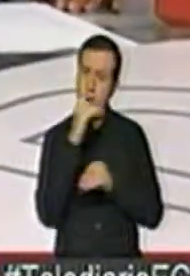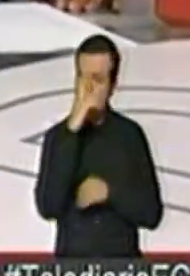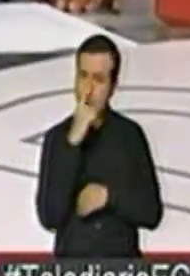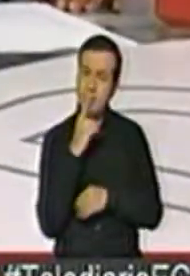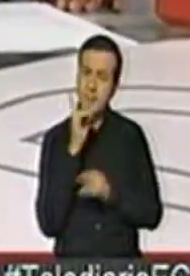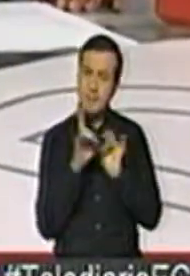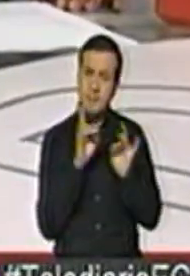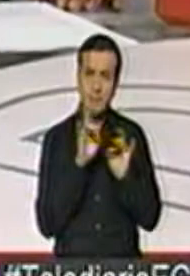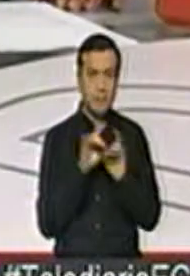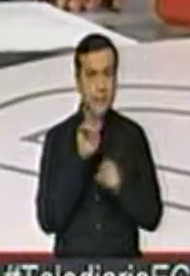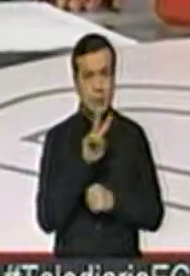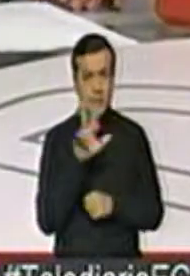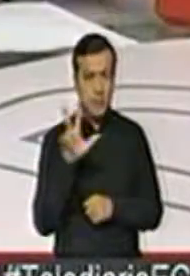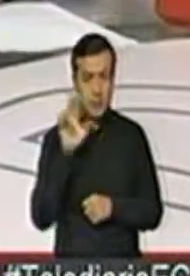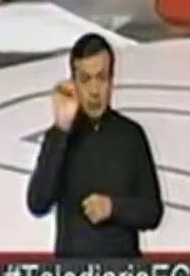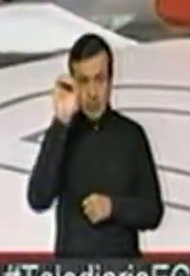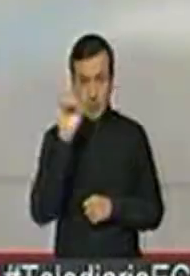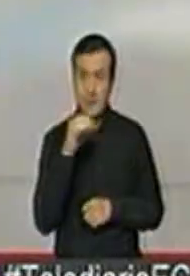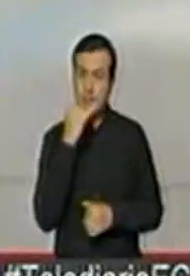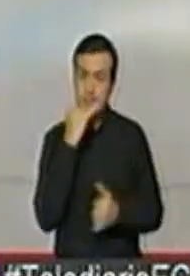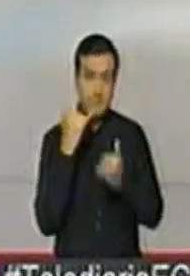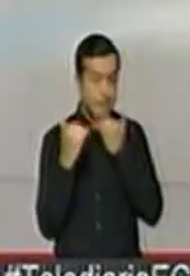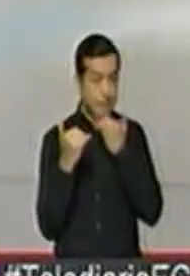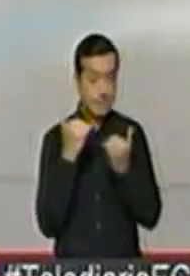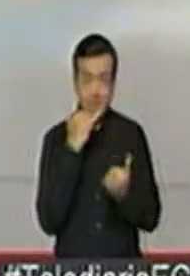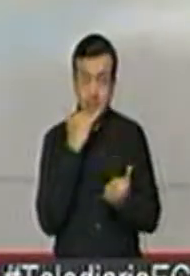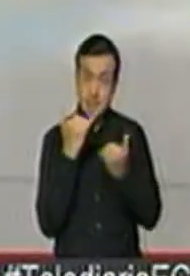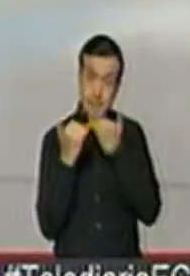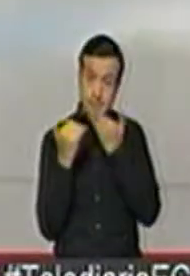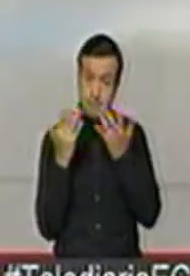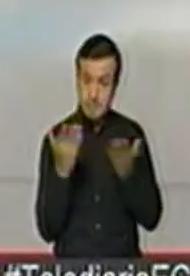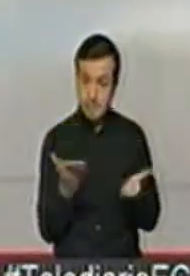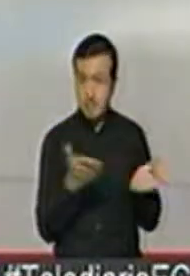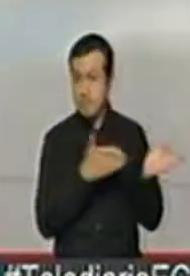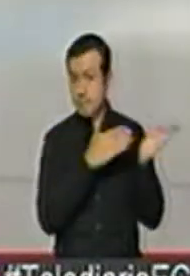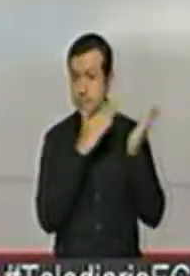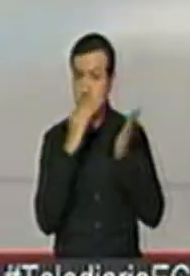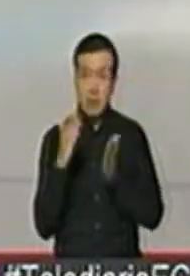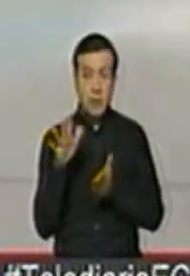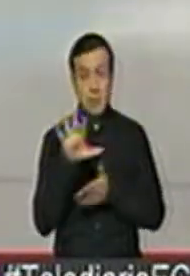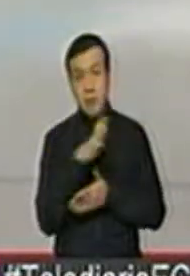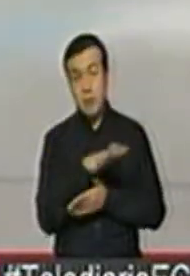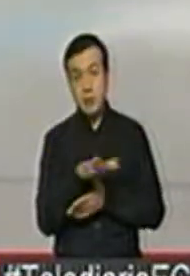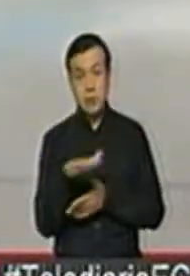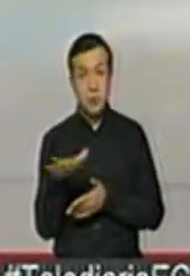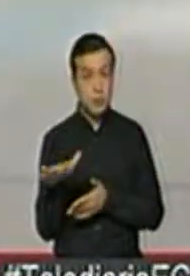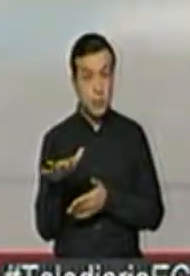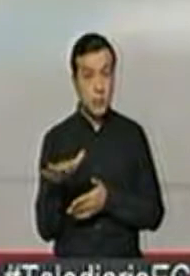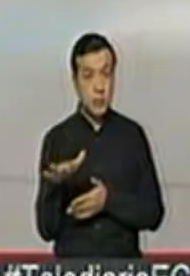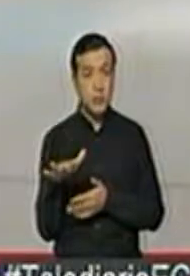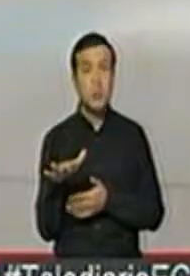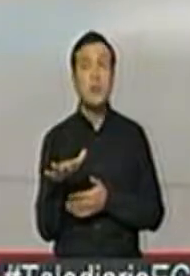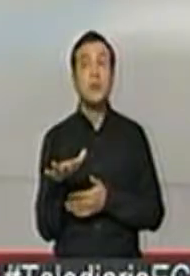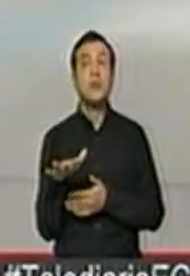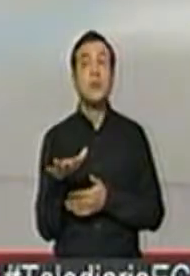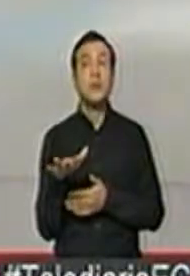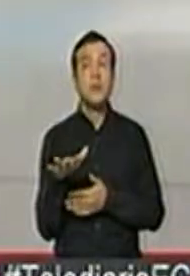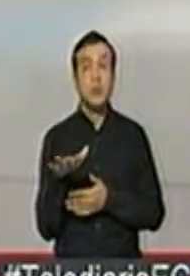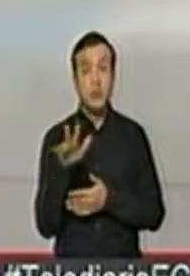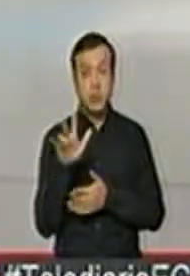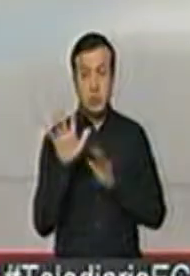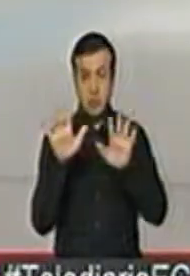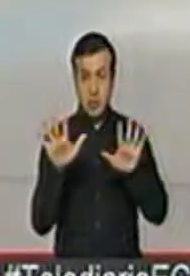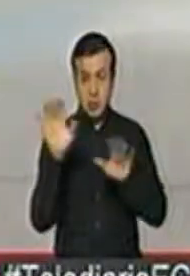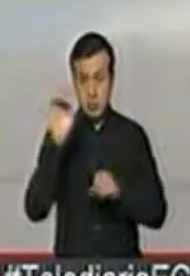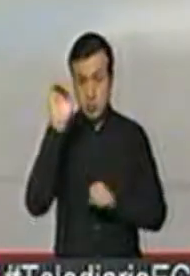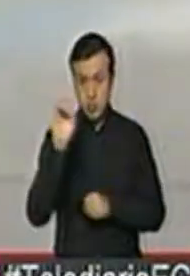El 23% es a errores, ¿cierto? Mientras que aproximadamente el 10%